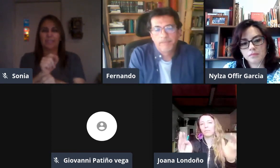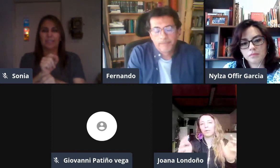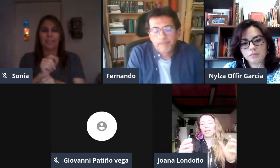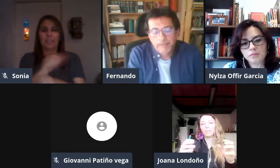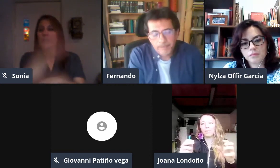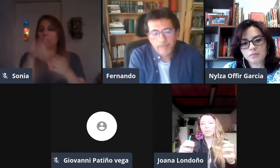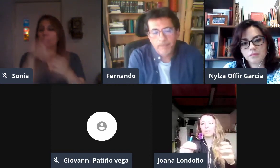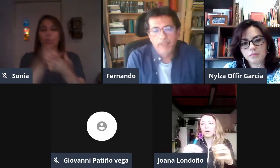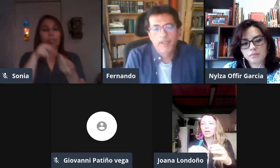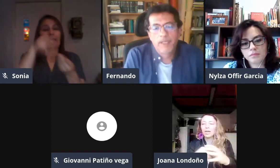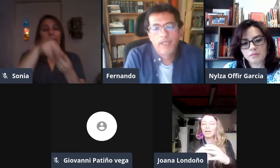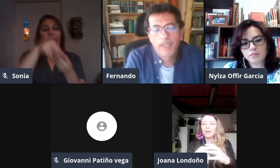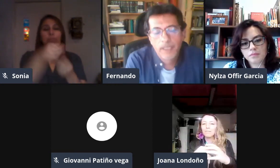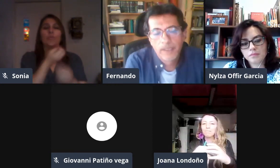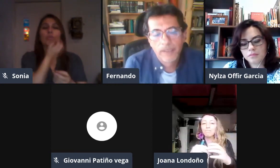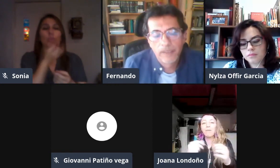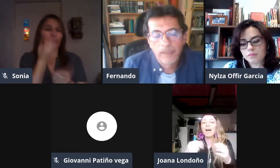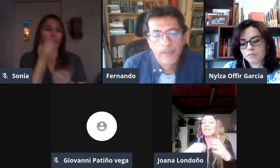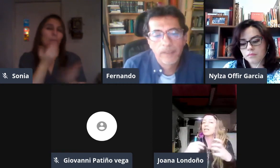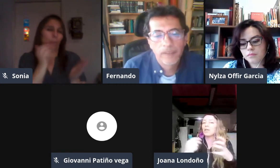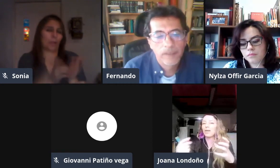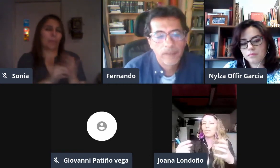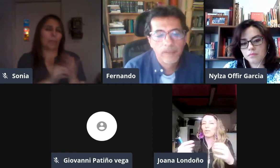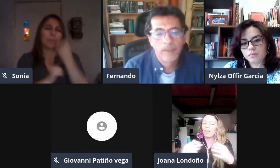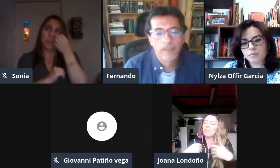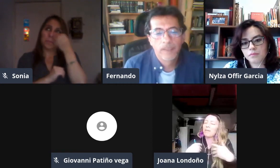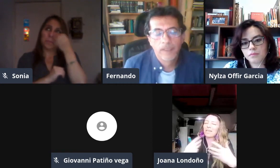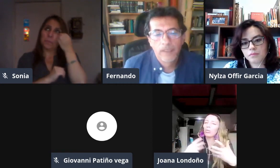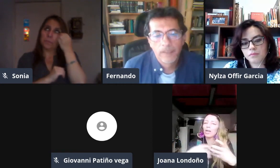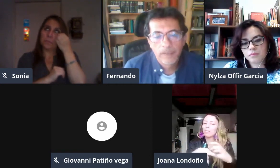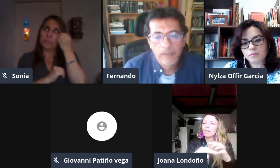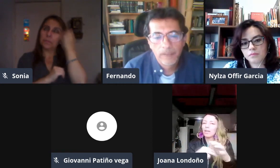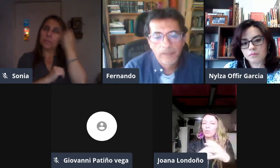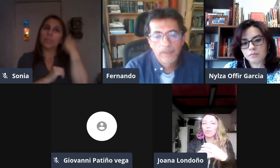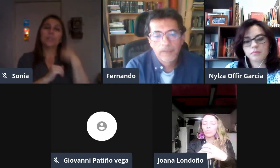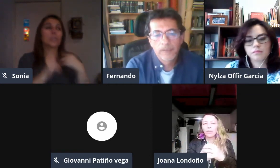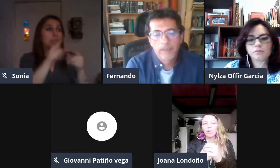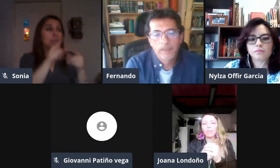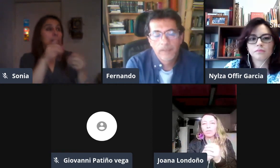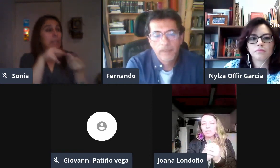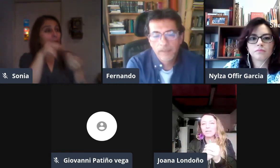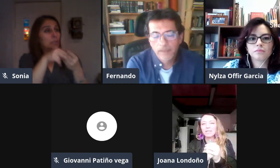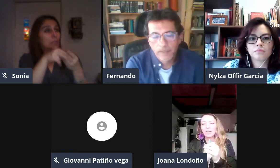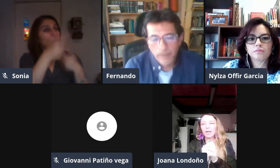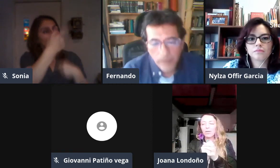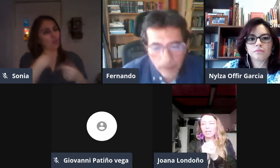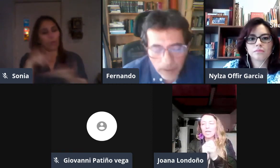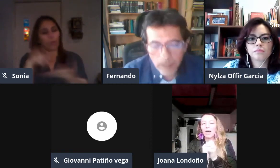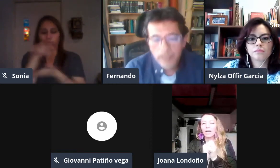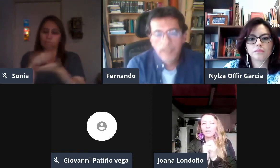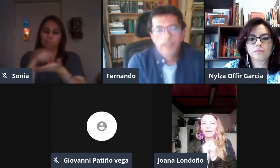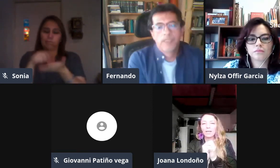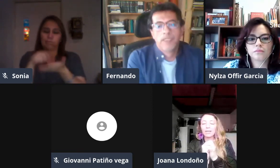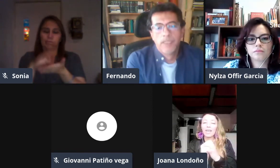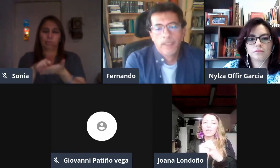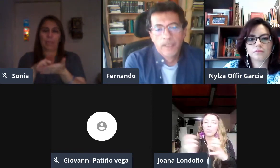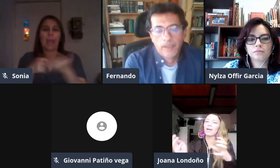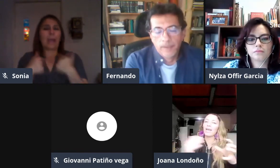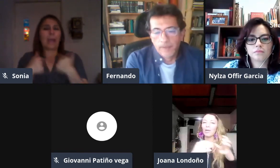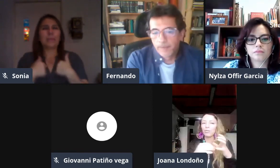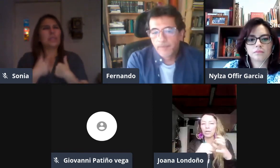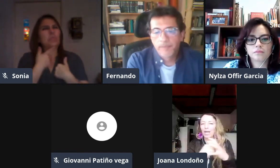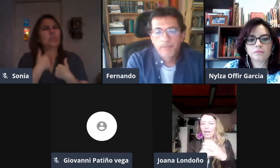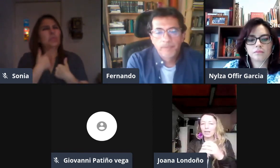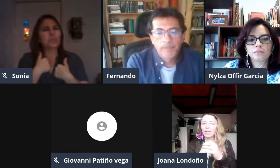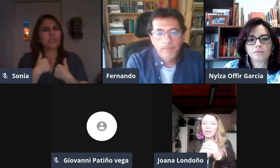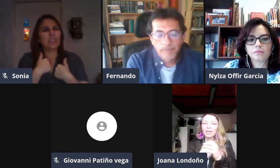rosa olvida por ejemplo para escribirlo a mí particularmente no me gusta porque muchas veces creo que se valen de eso